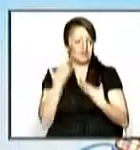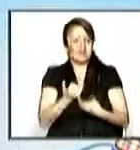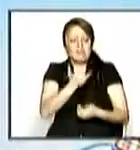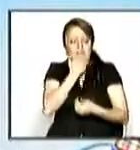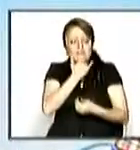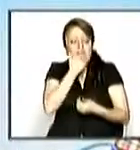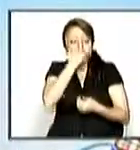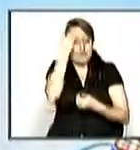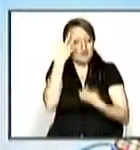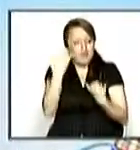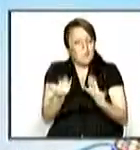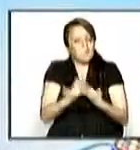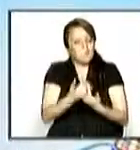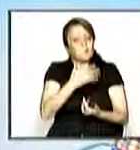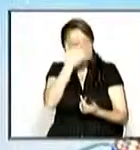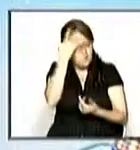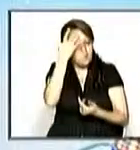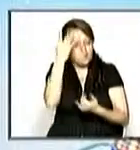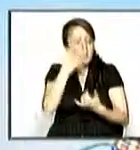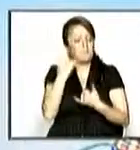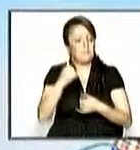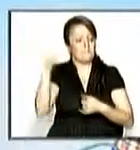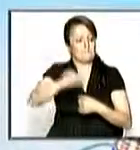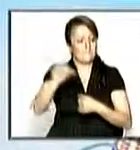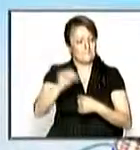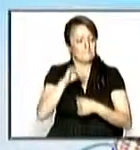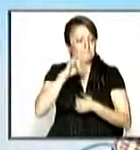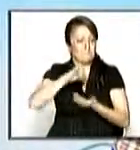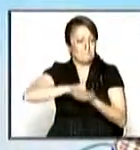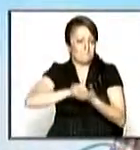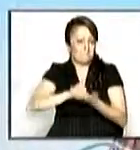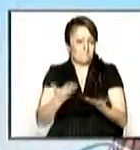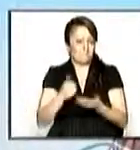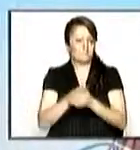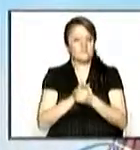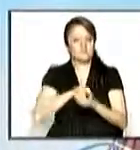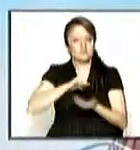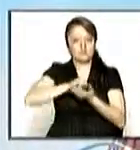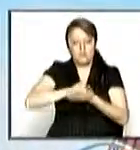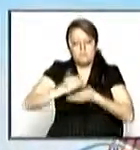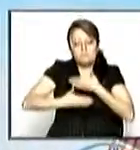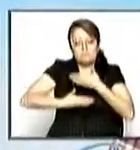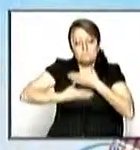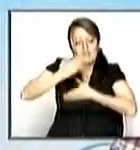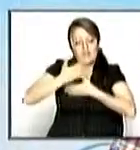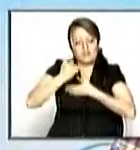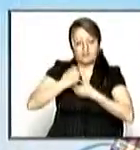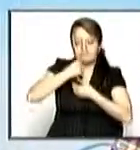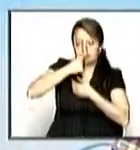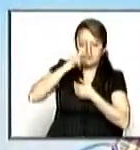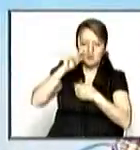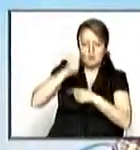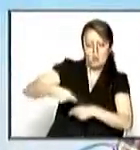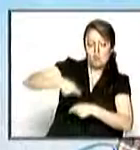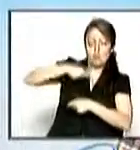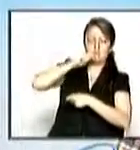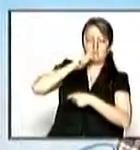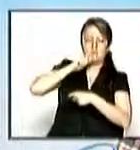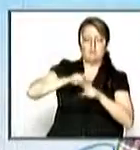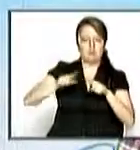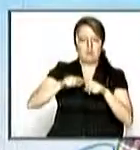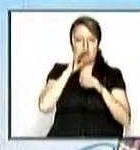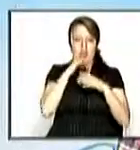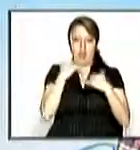una causa, el porqué de esto. Y sí, inician unos tratamientos, pero a veces ni siquiera se